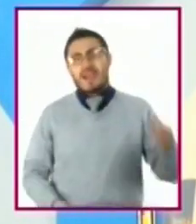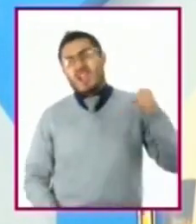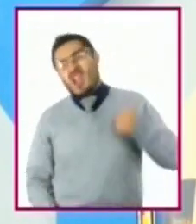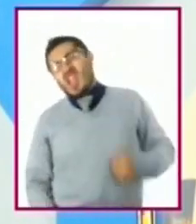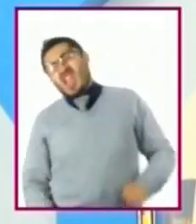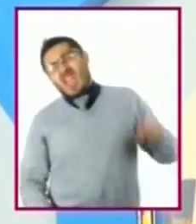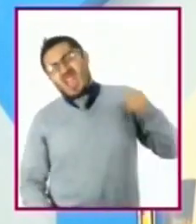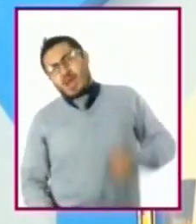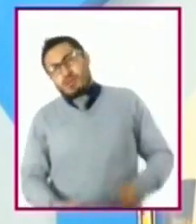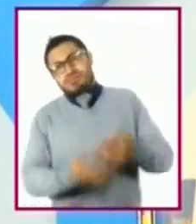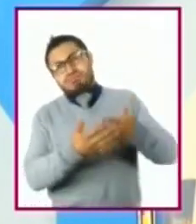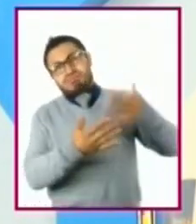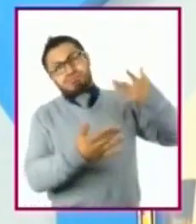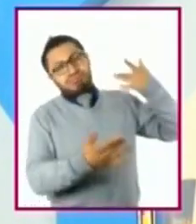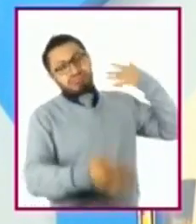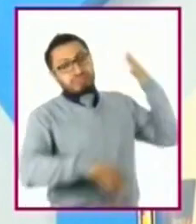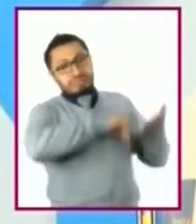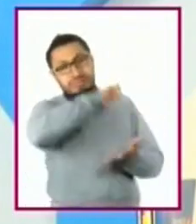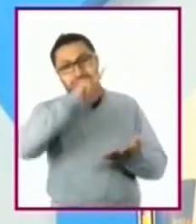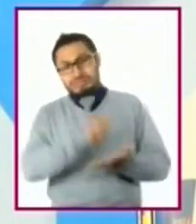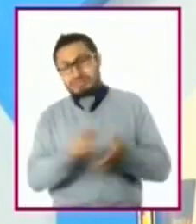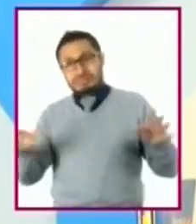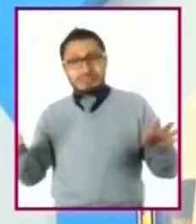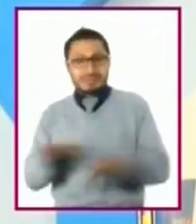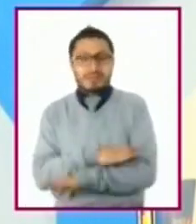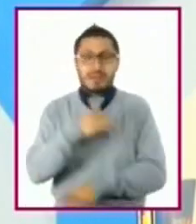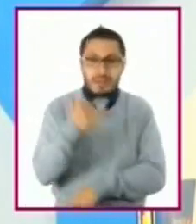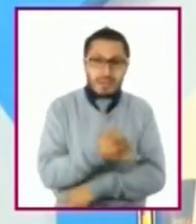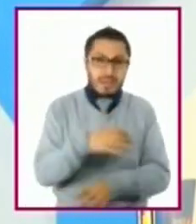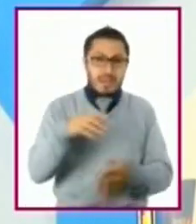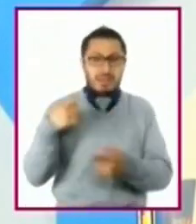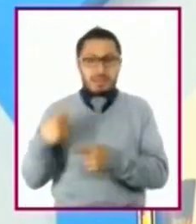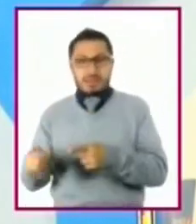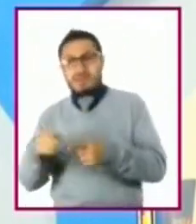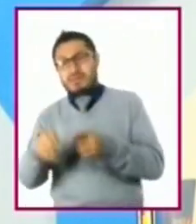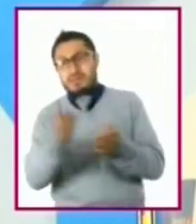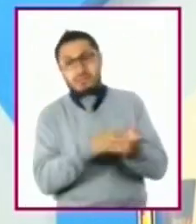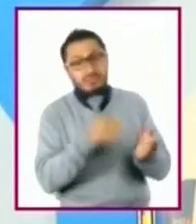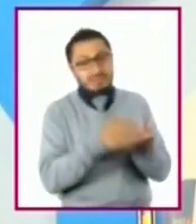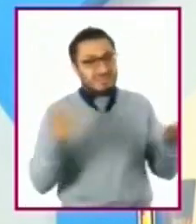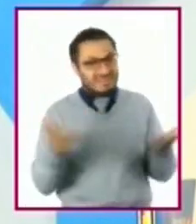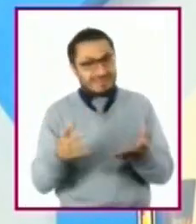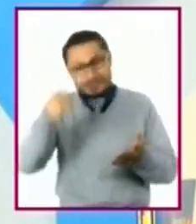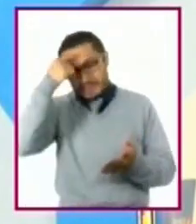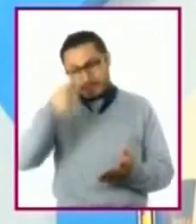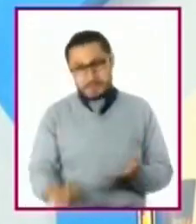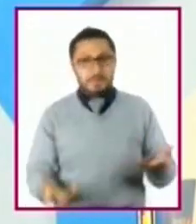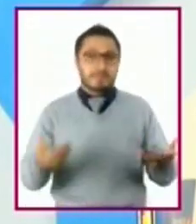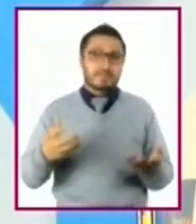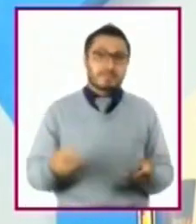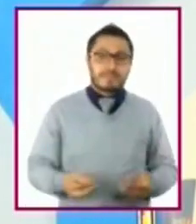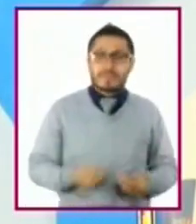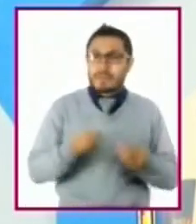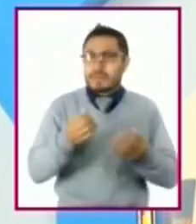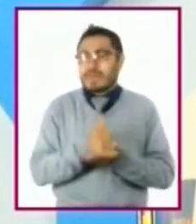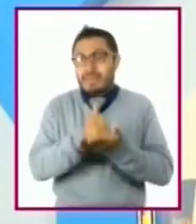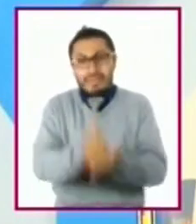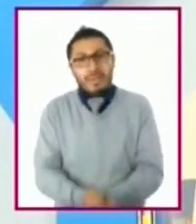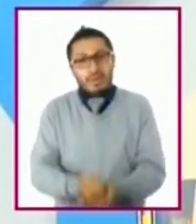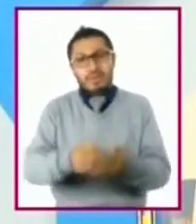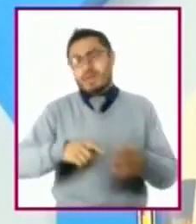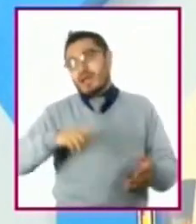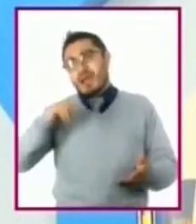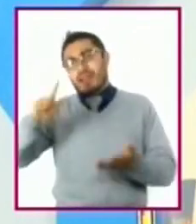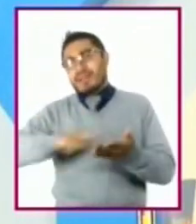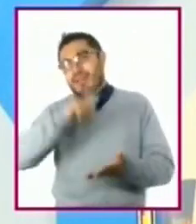se han modificado las leyes y se han creado diversos documentos, así como legislaciones nacionales e internacionales